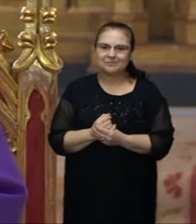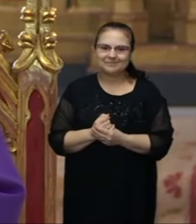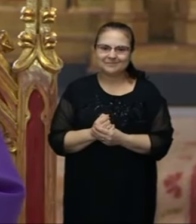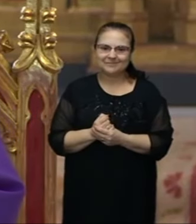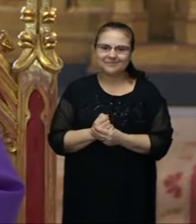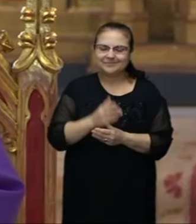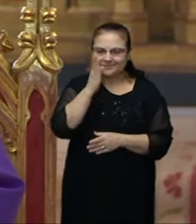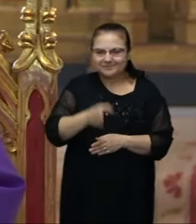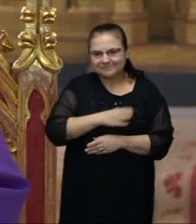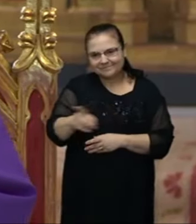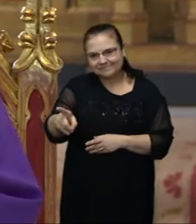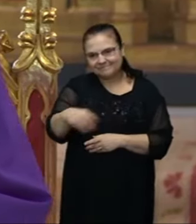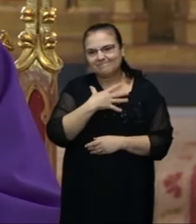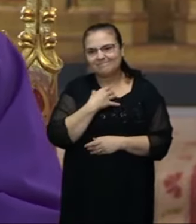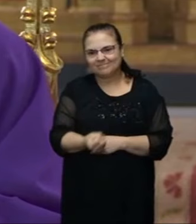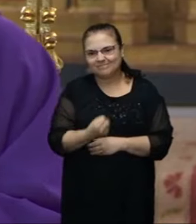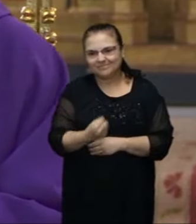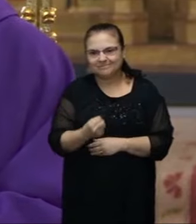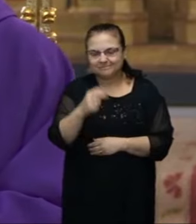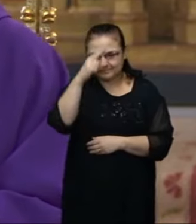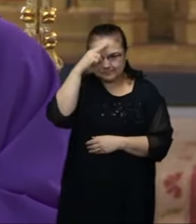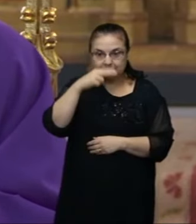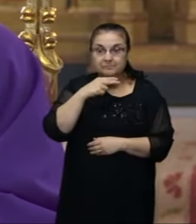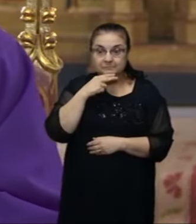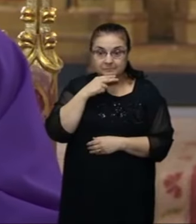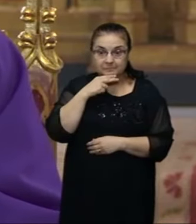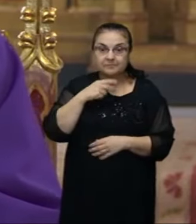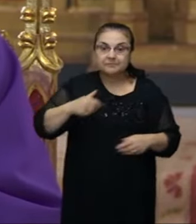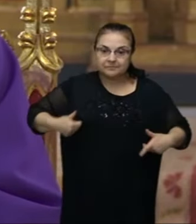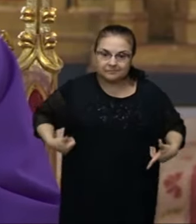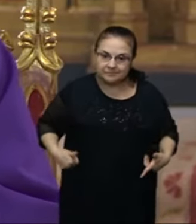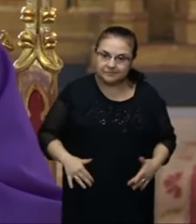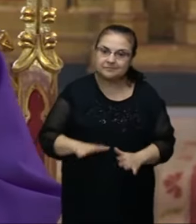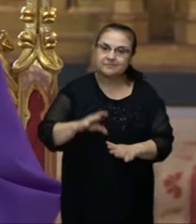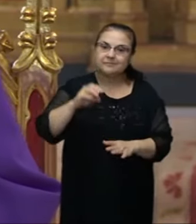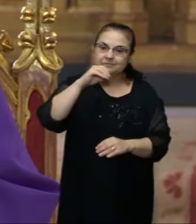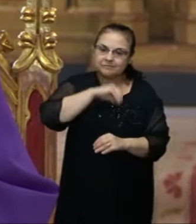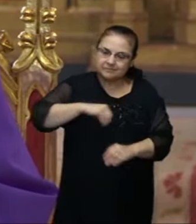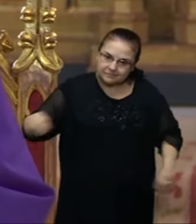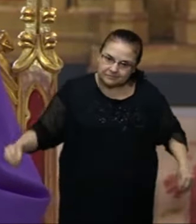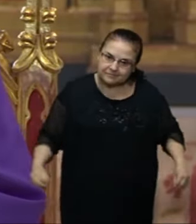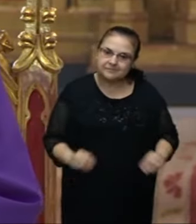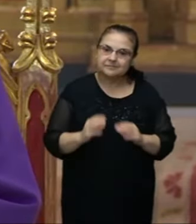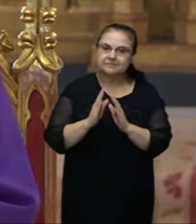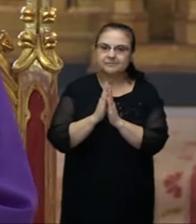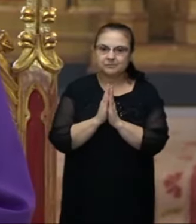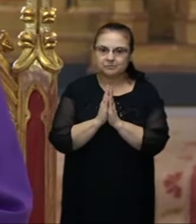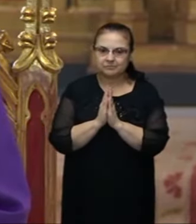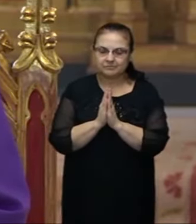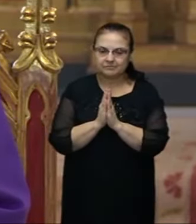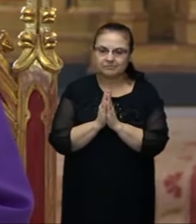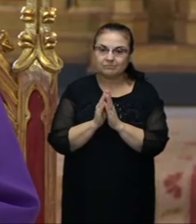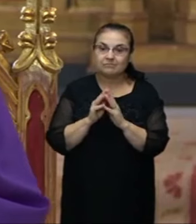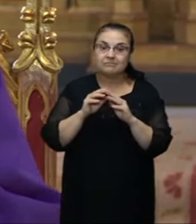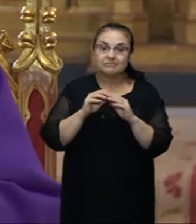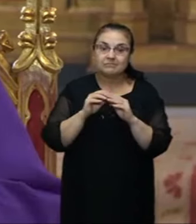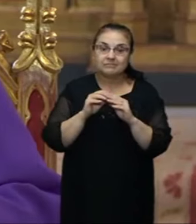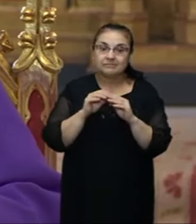Y la bendición de Dios Todopoderoso, Padre, Hijo y Espíritu